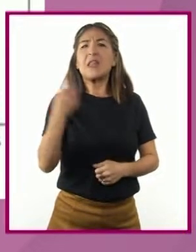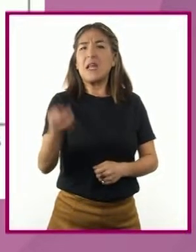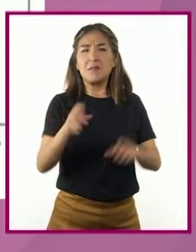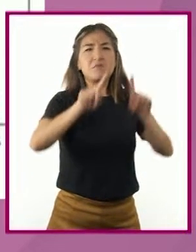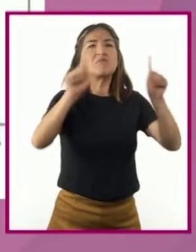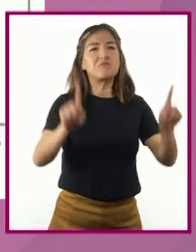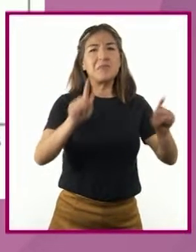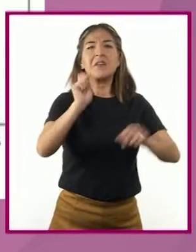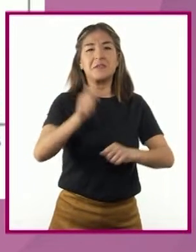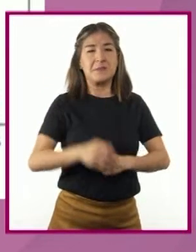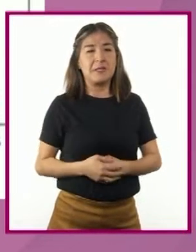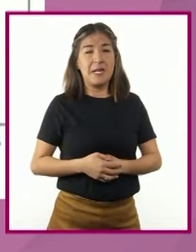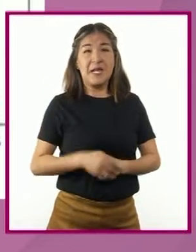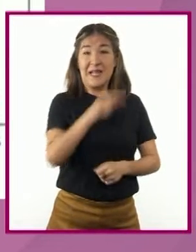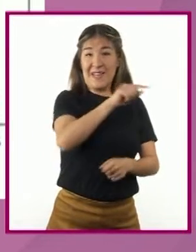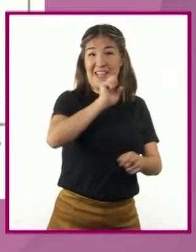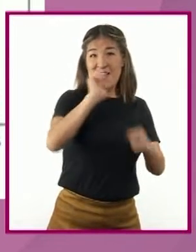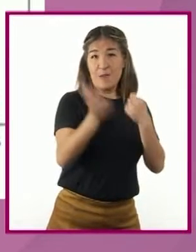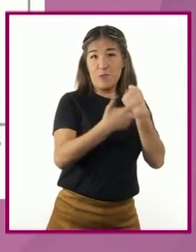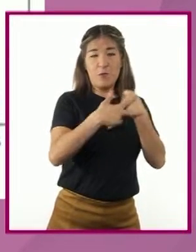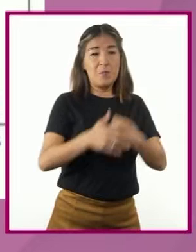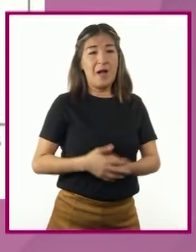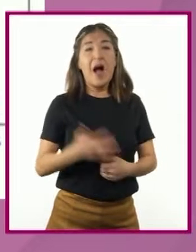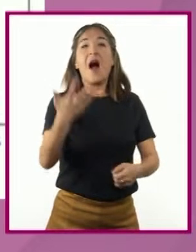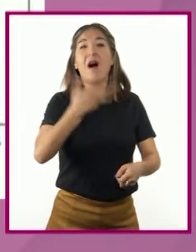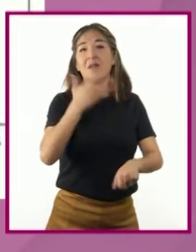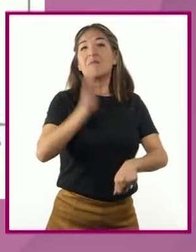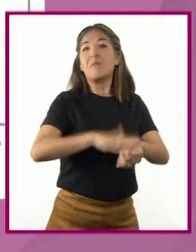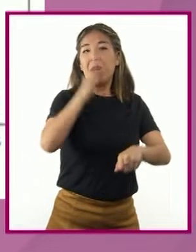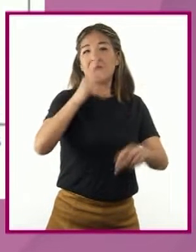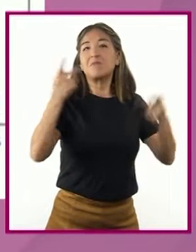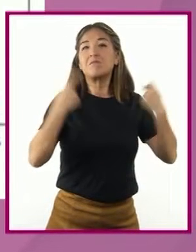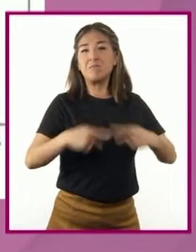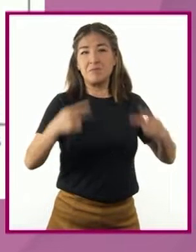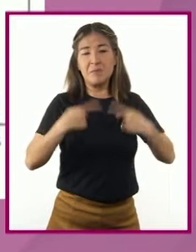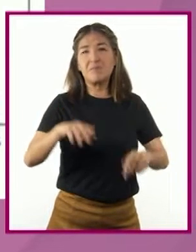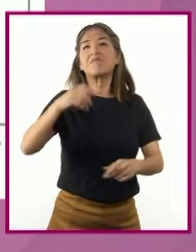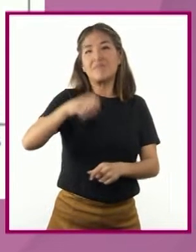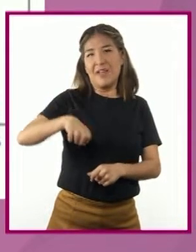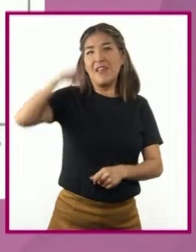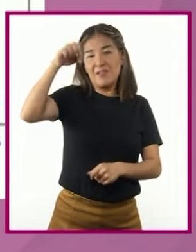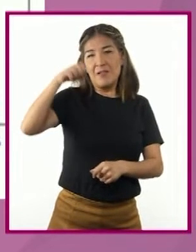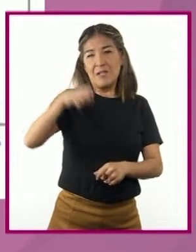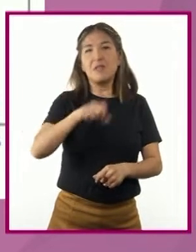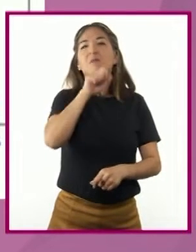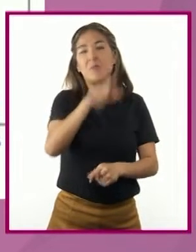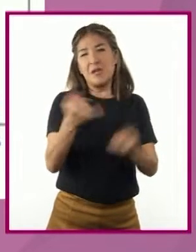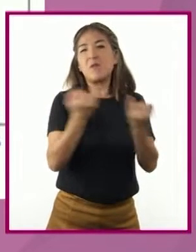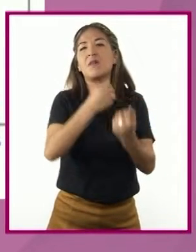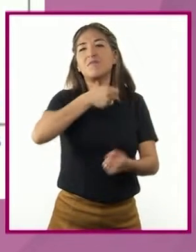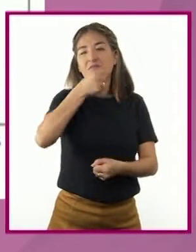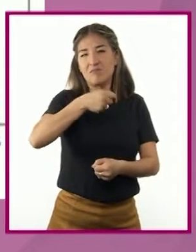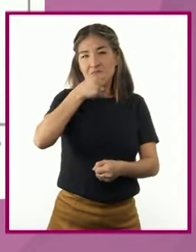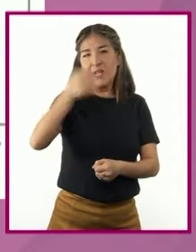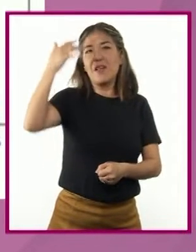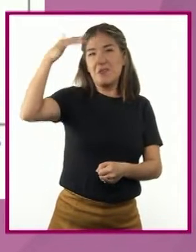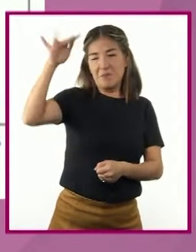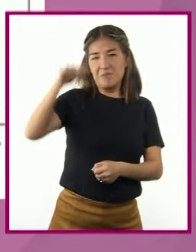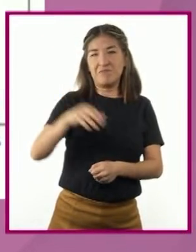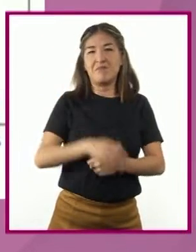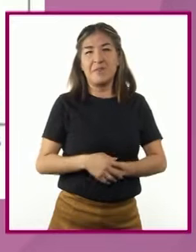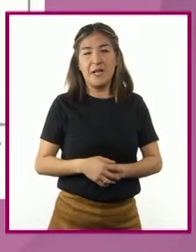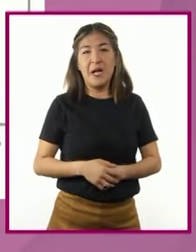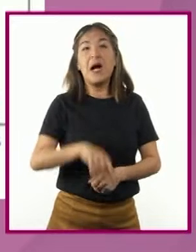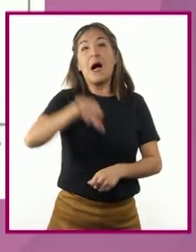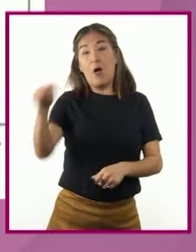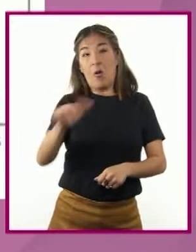distingue que en el viejo continente hay mayor proporción de la población adulta y adulta mayor, mientras que